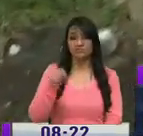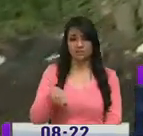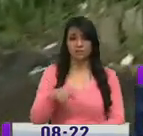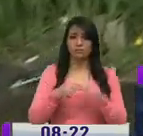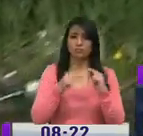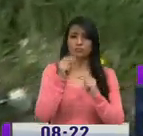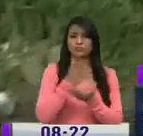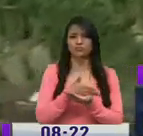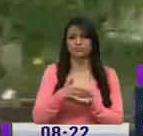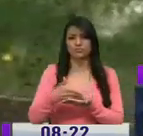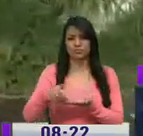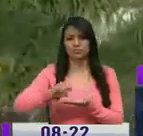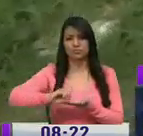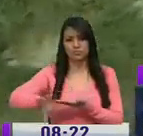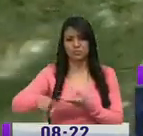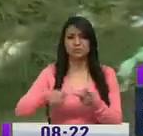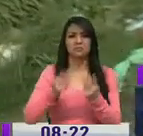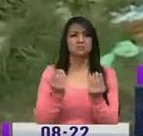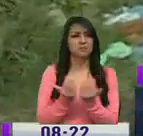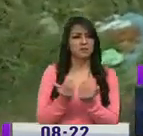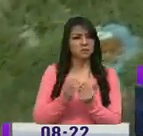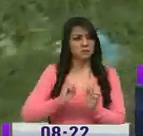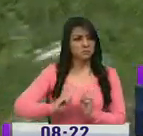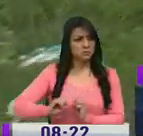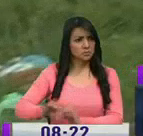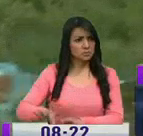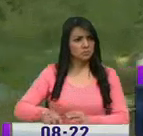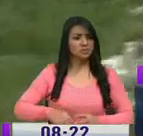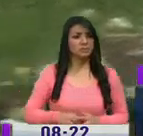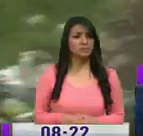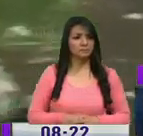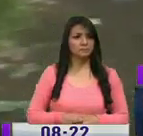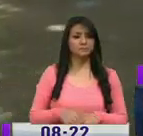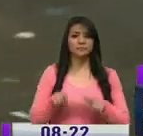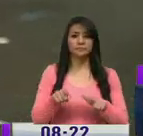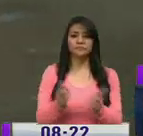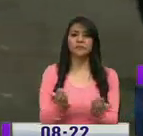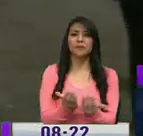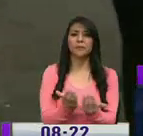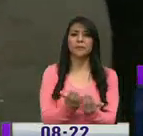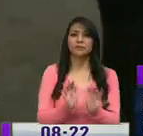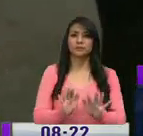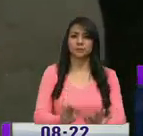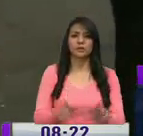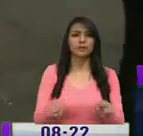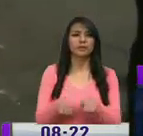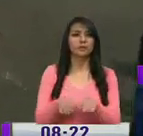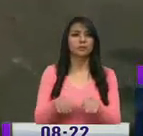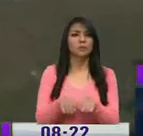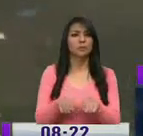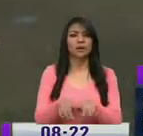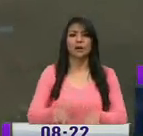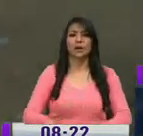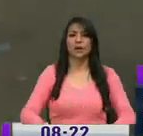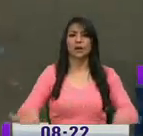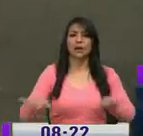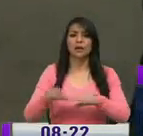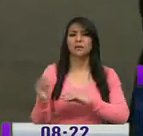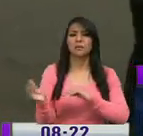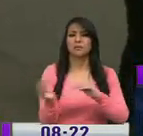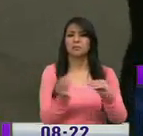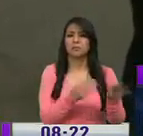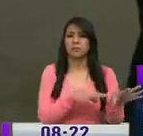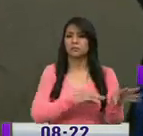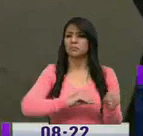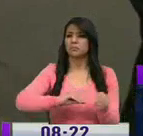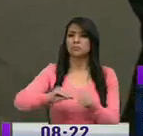manera botan la basura, como ustedes pueden apreciar, ahí tenemos un basurero. Lo mismo los escombros, botan todita esta